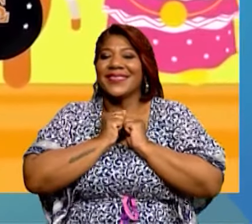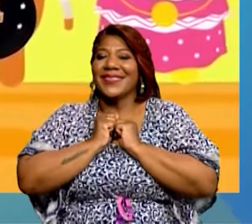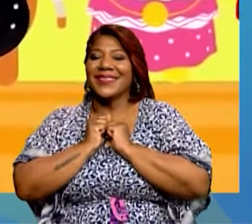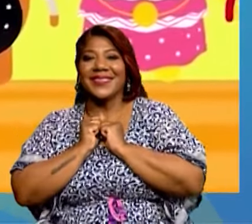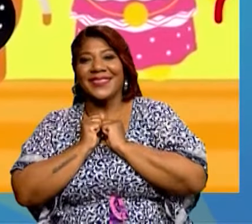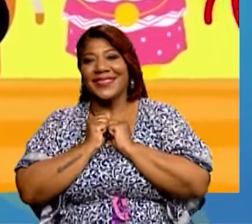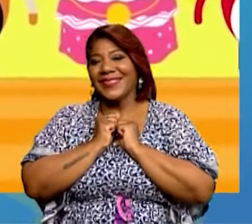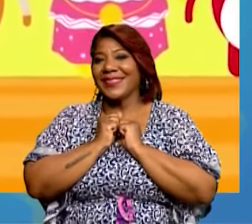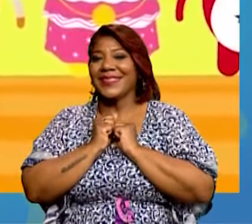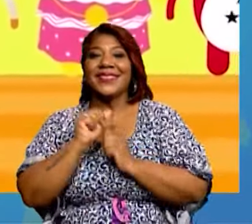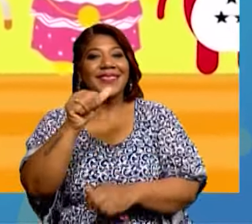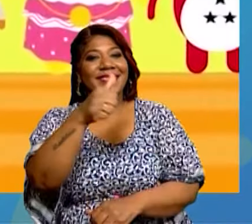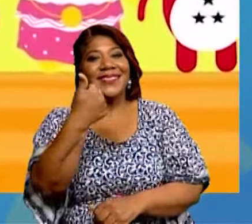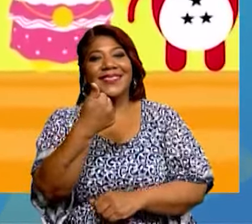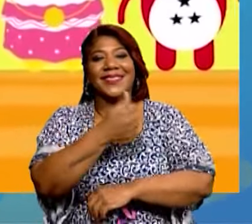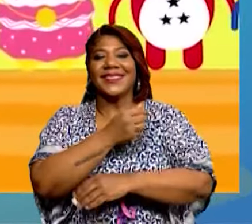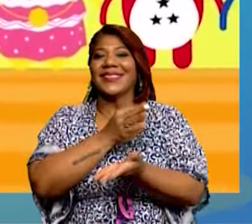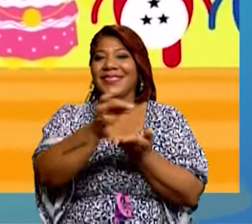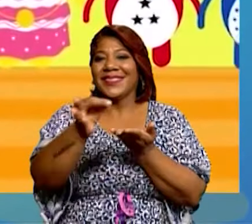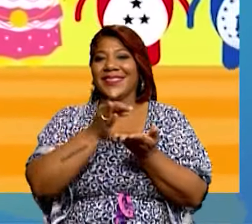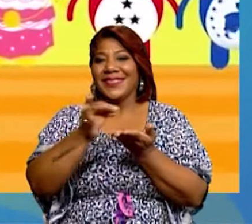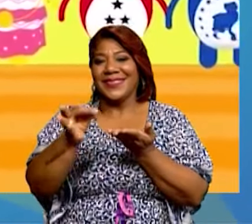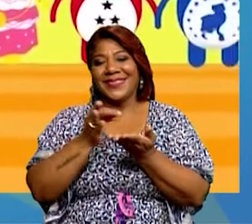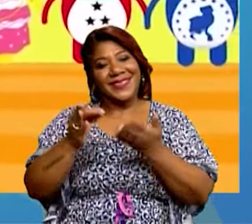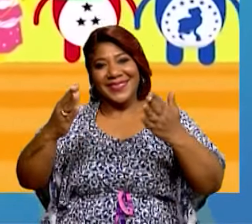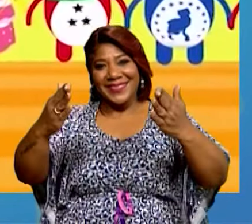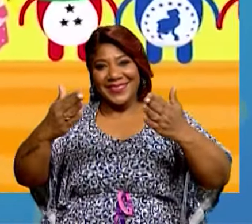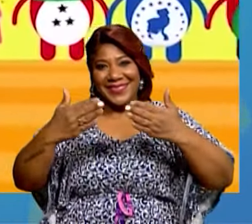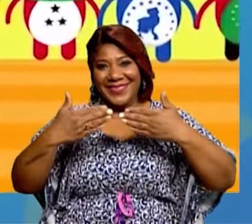Canta conmigo, las 10 provincias de